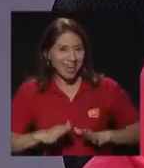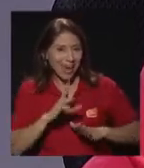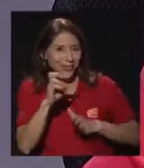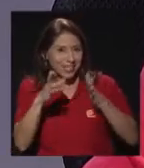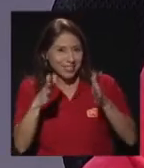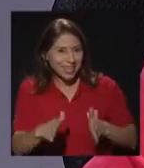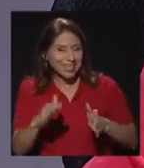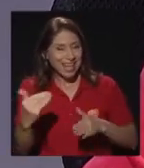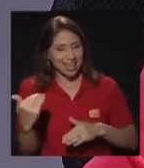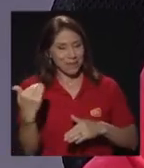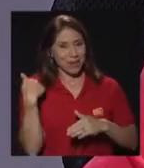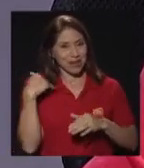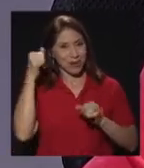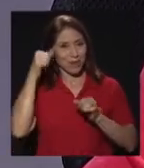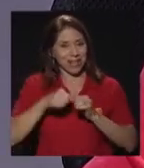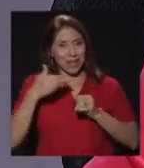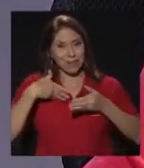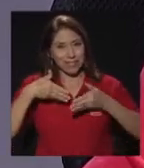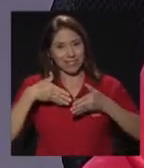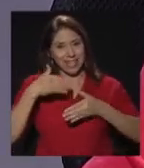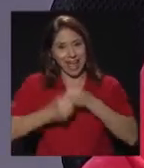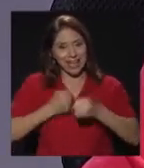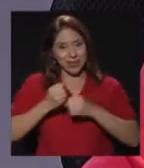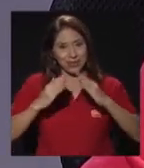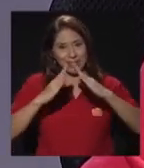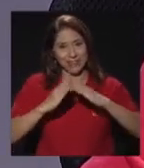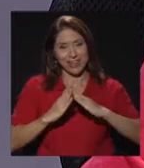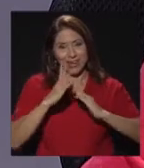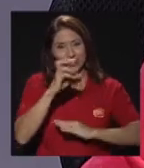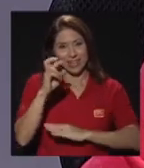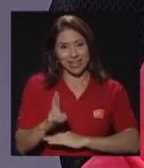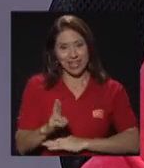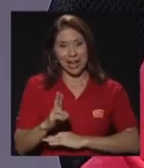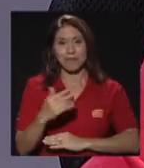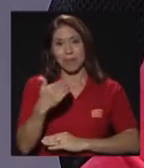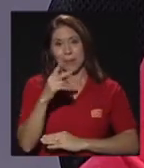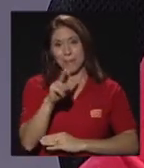Costa Rica, tengo 25 años de estar acá y